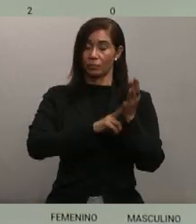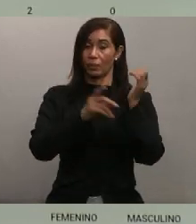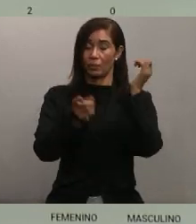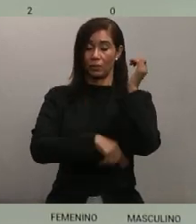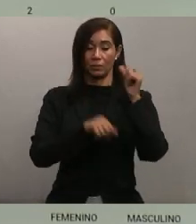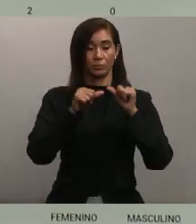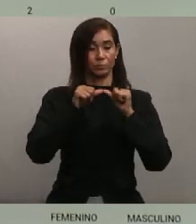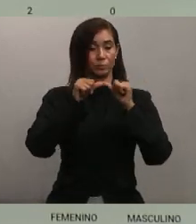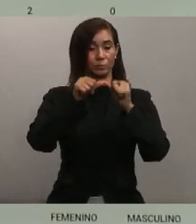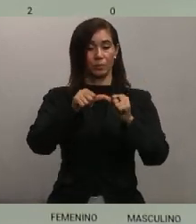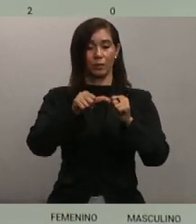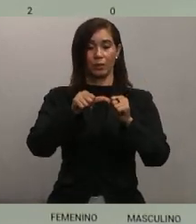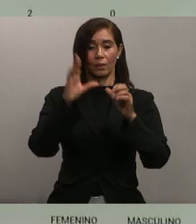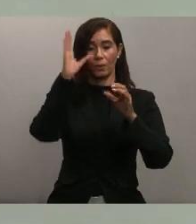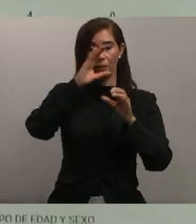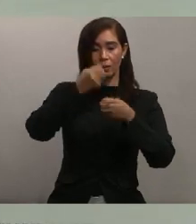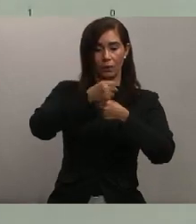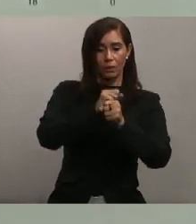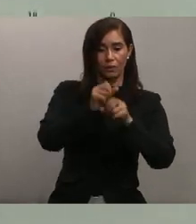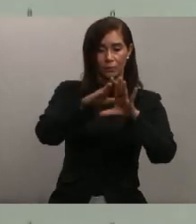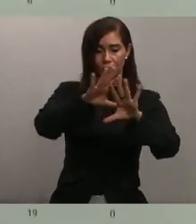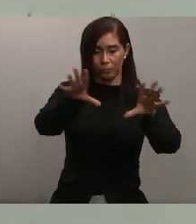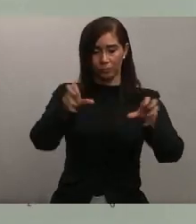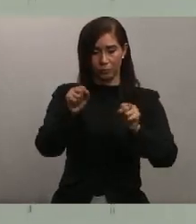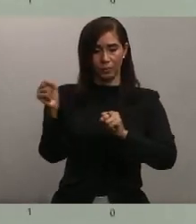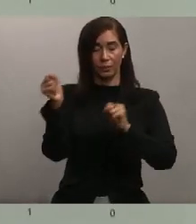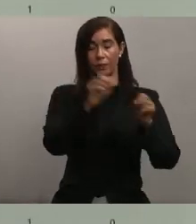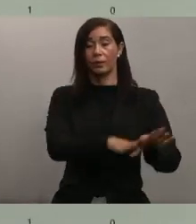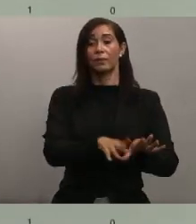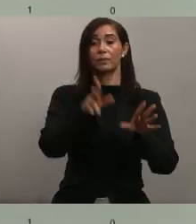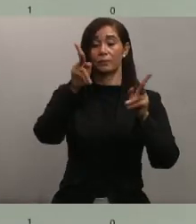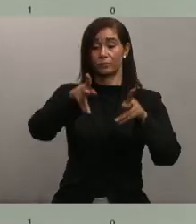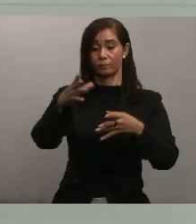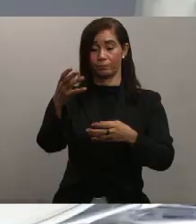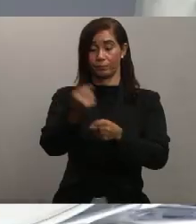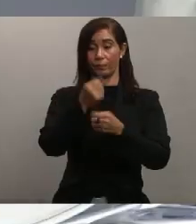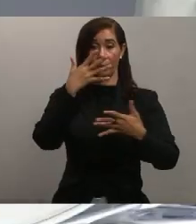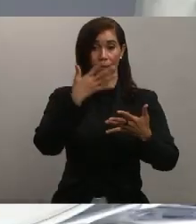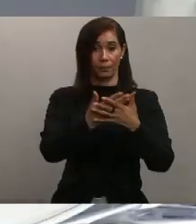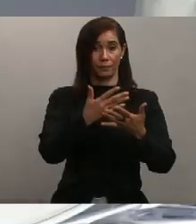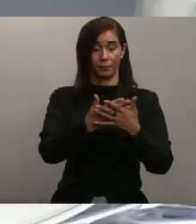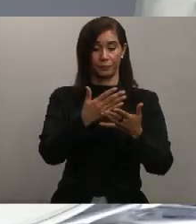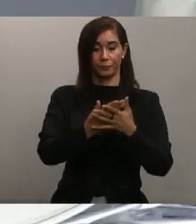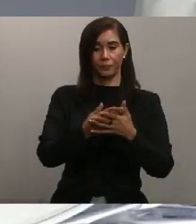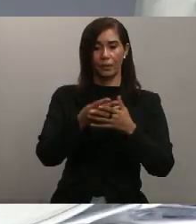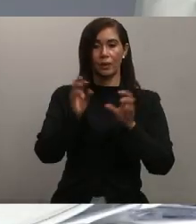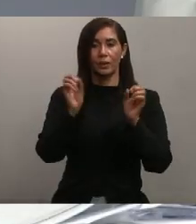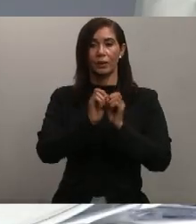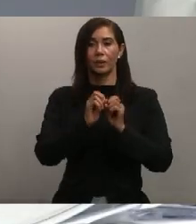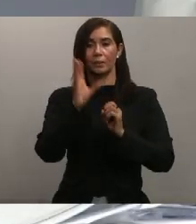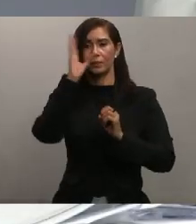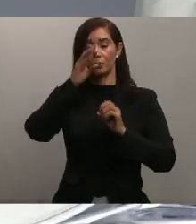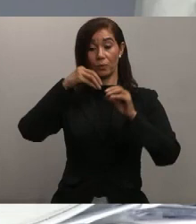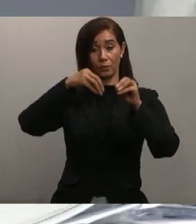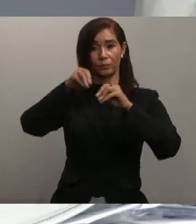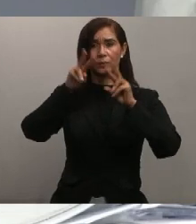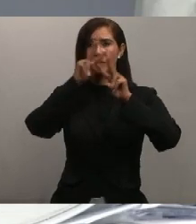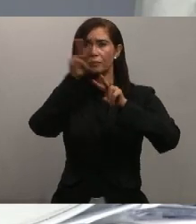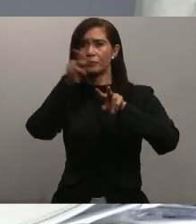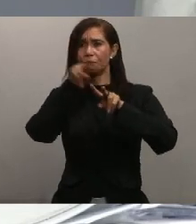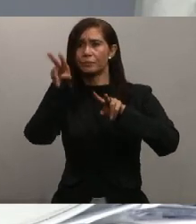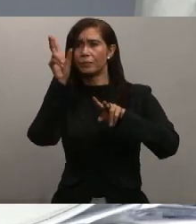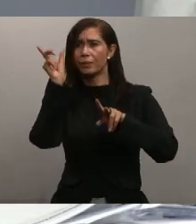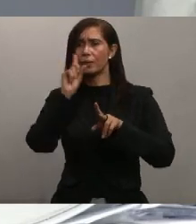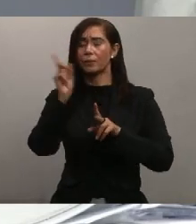decomisos, detenciones y las inspecciones que se están haciendo en colmados y lugares